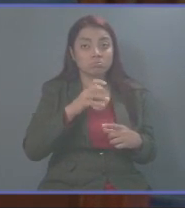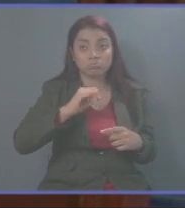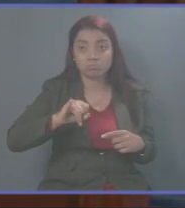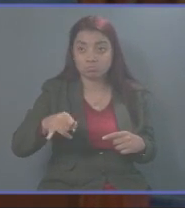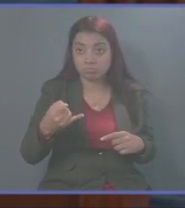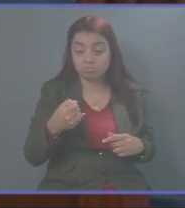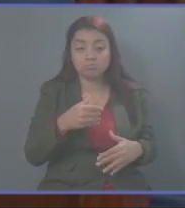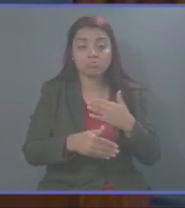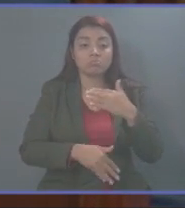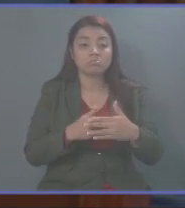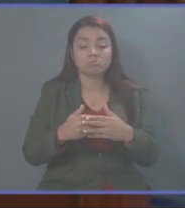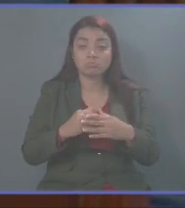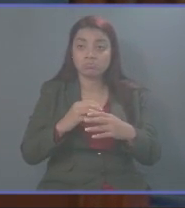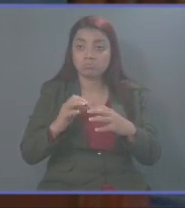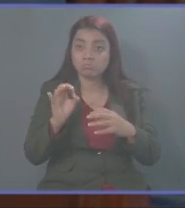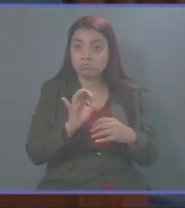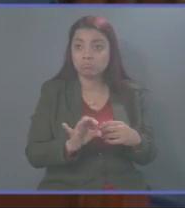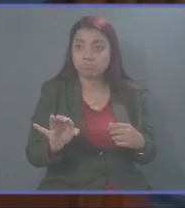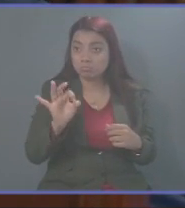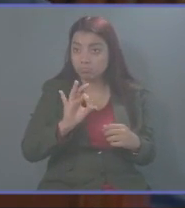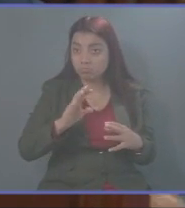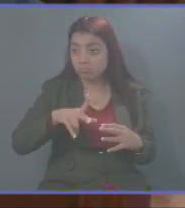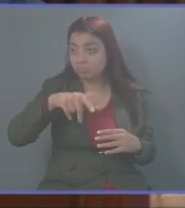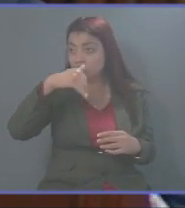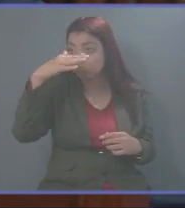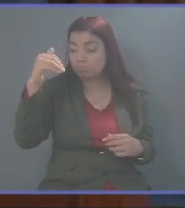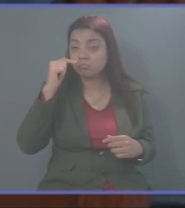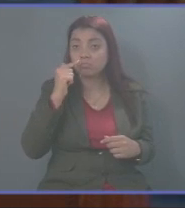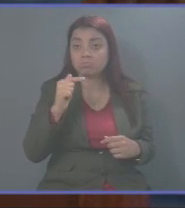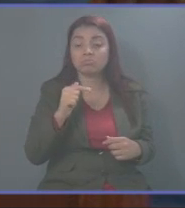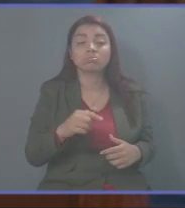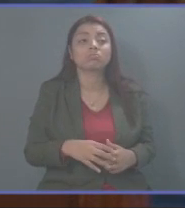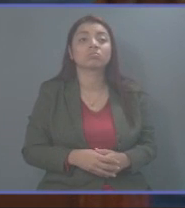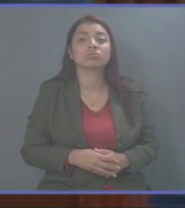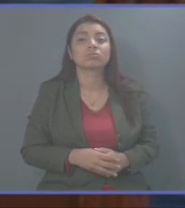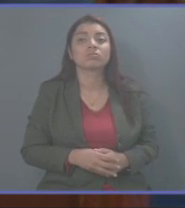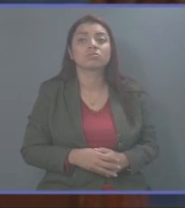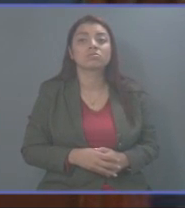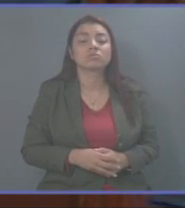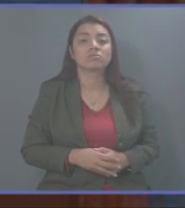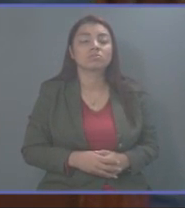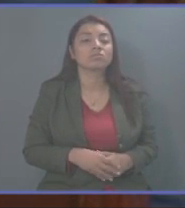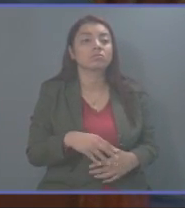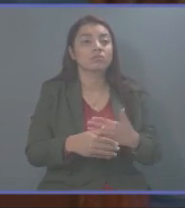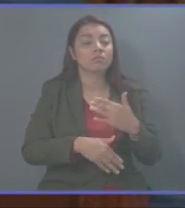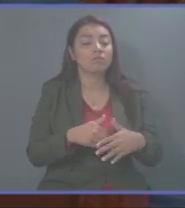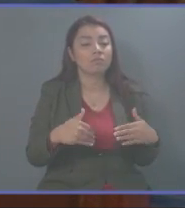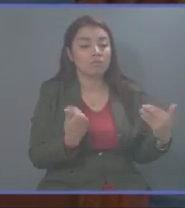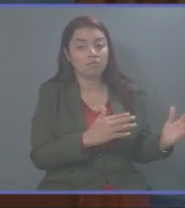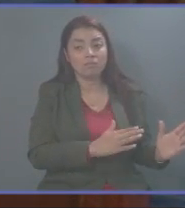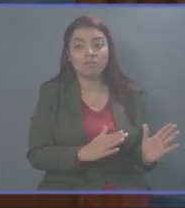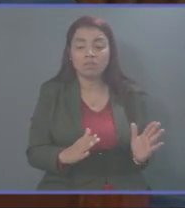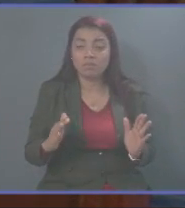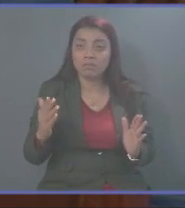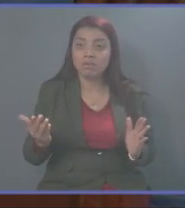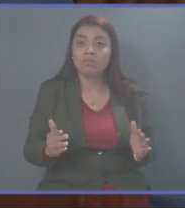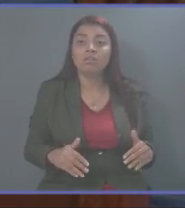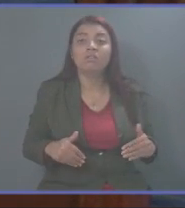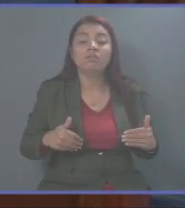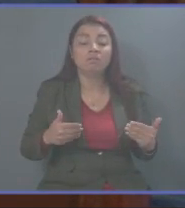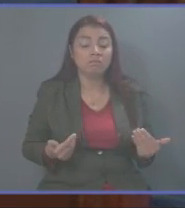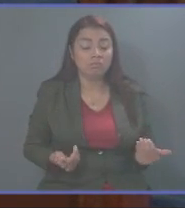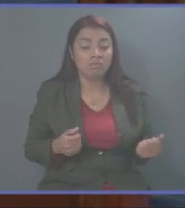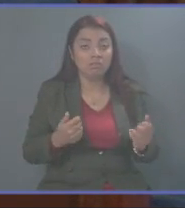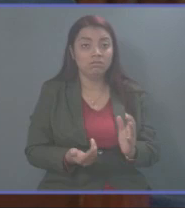J, estrategias de comunicación externa e interna. Los planes de gestión de residuos servirán